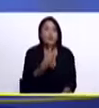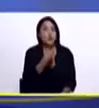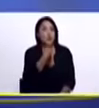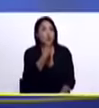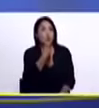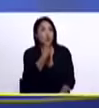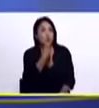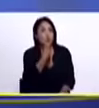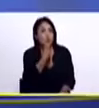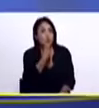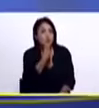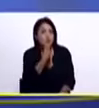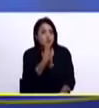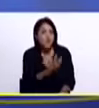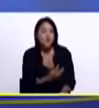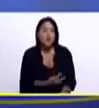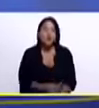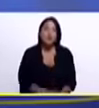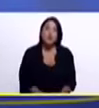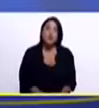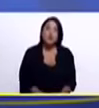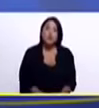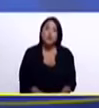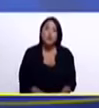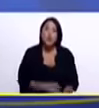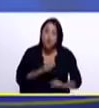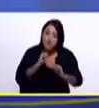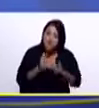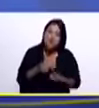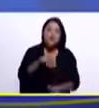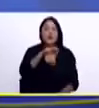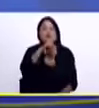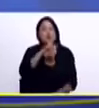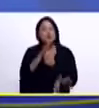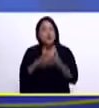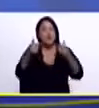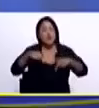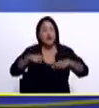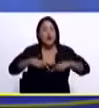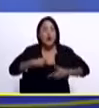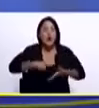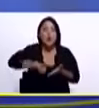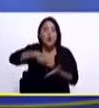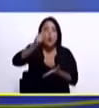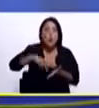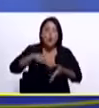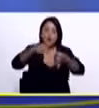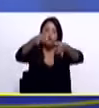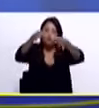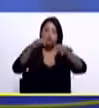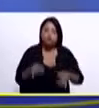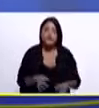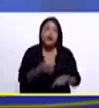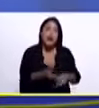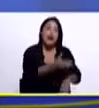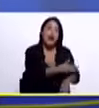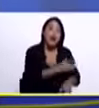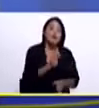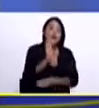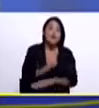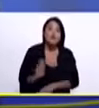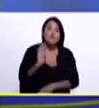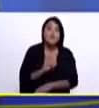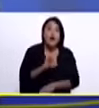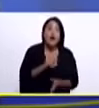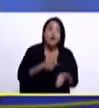acerca de este gran acuerdo, a esta ratificación de los acuerdos firmados en Barbados en